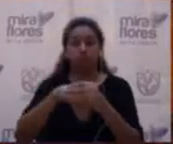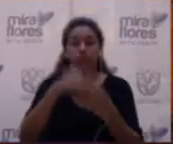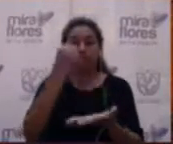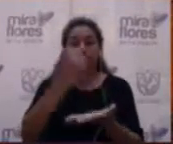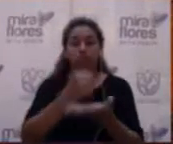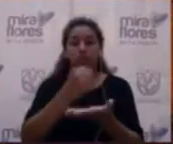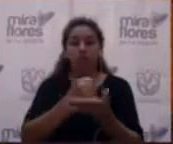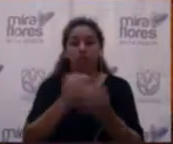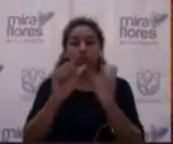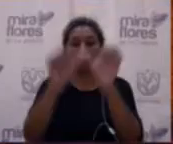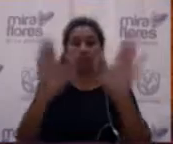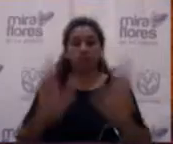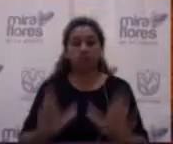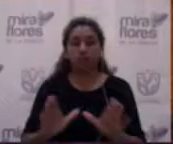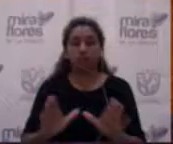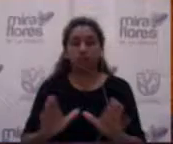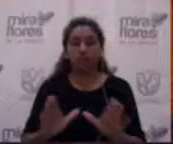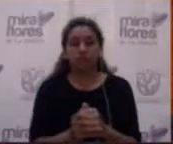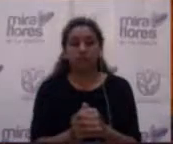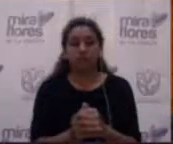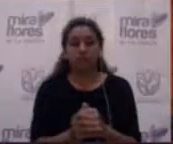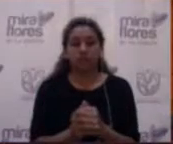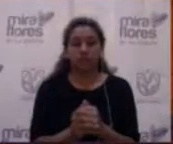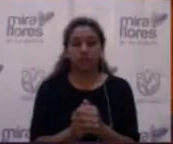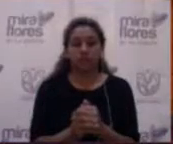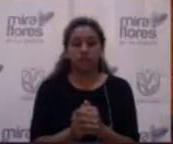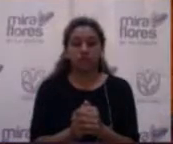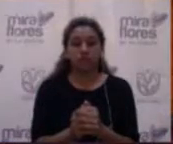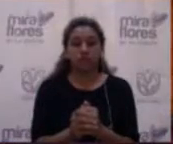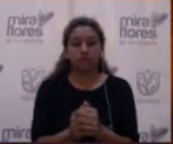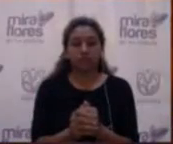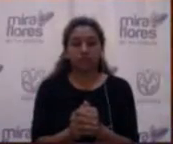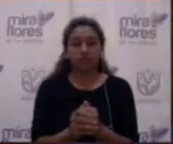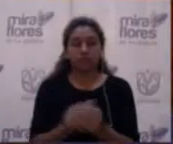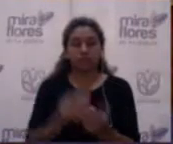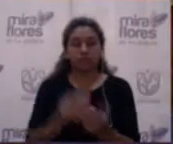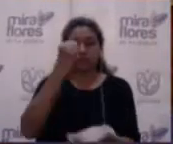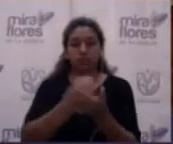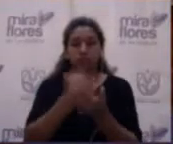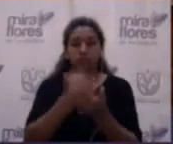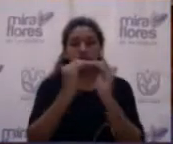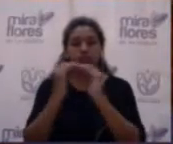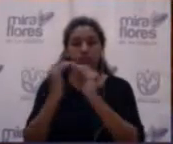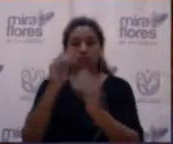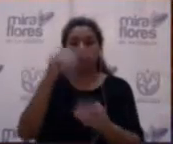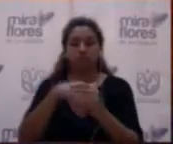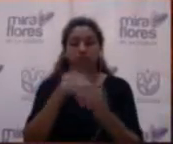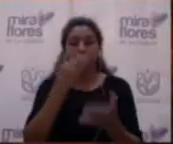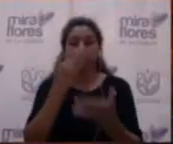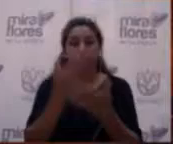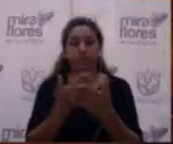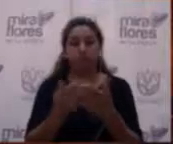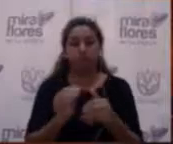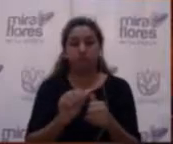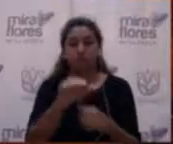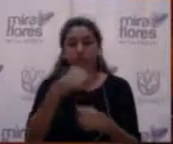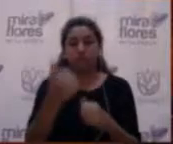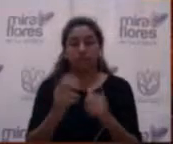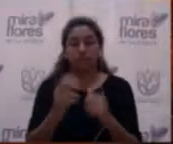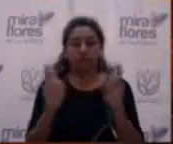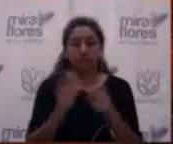acta mencionada, sírvanse a expresarlo en la de conformidad. Se aprueba por unanimidad de votos. Muchas gracias. Vamos al siguiente punto, por